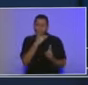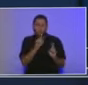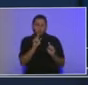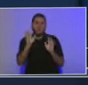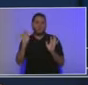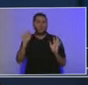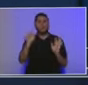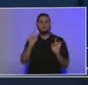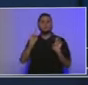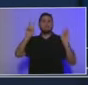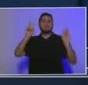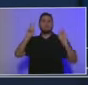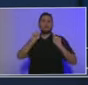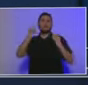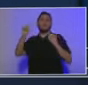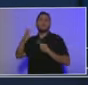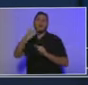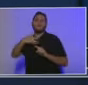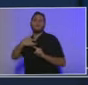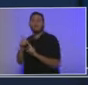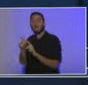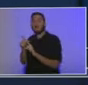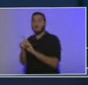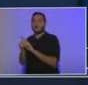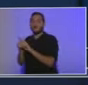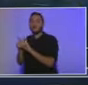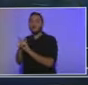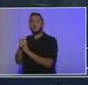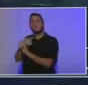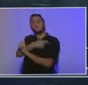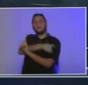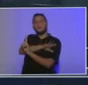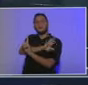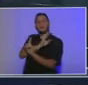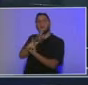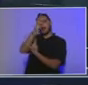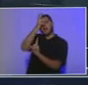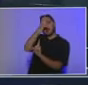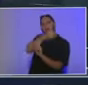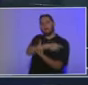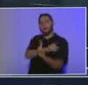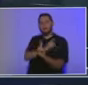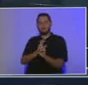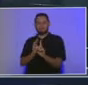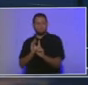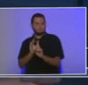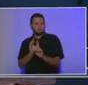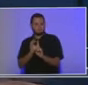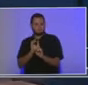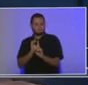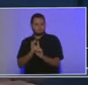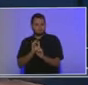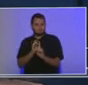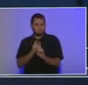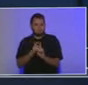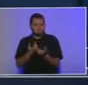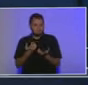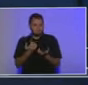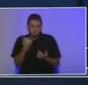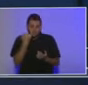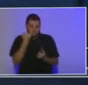termina en la gallera clandestina? Un domingo. Si estaba o no estaba viendo la pelea, la pelea de gallo, claro. Porque